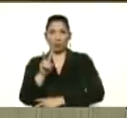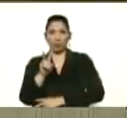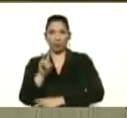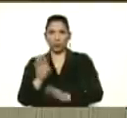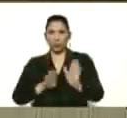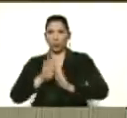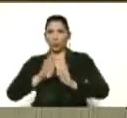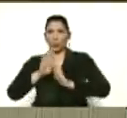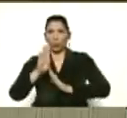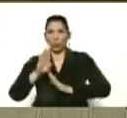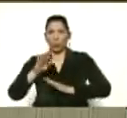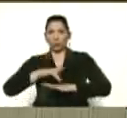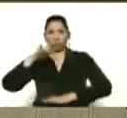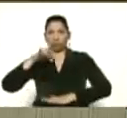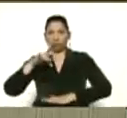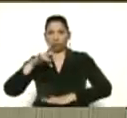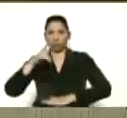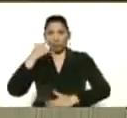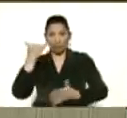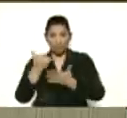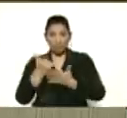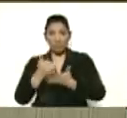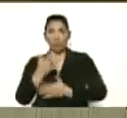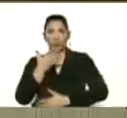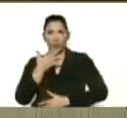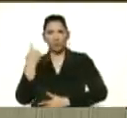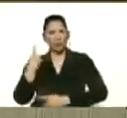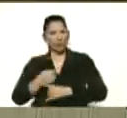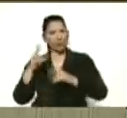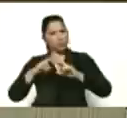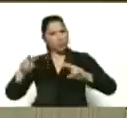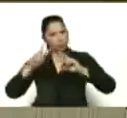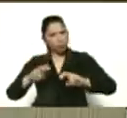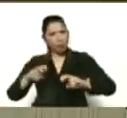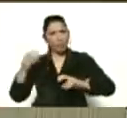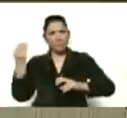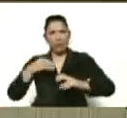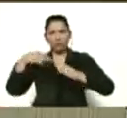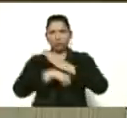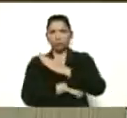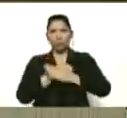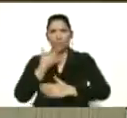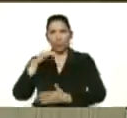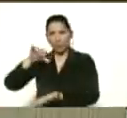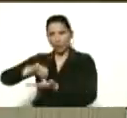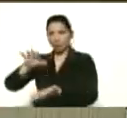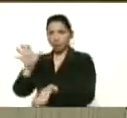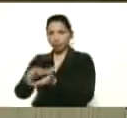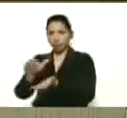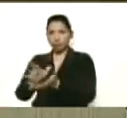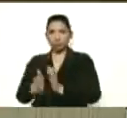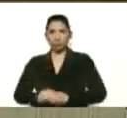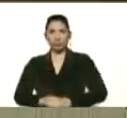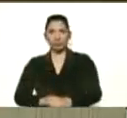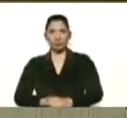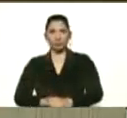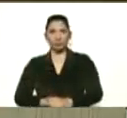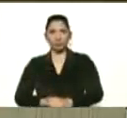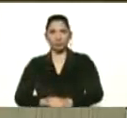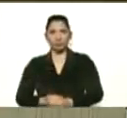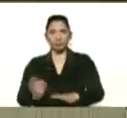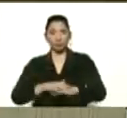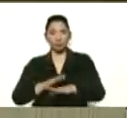exponencialmente. Incluso se han visto casos que tendremos que estudiar más a profundidad, como es el caso del foco de Nueva Esparta.